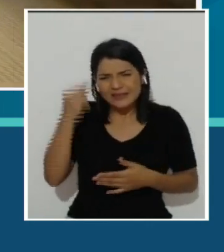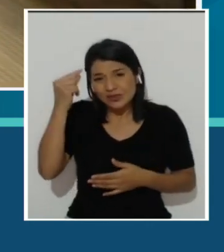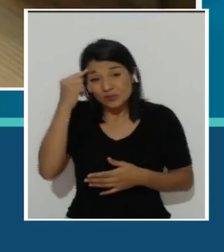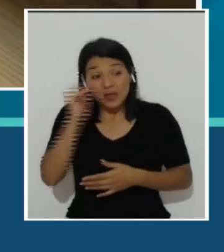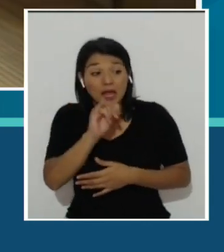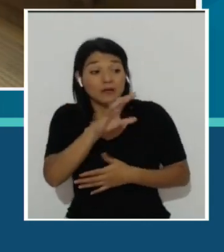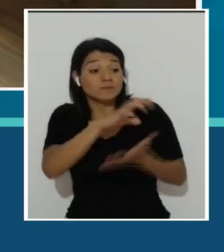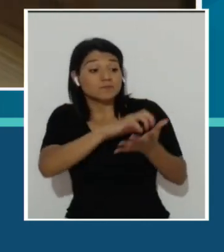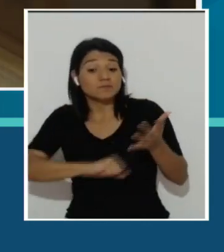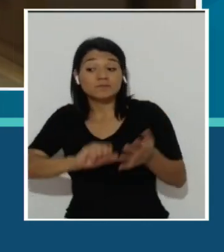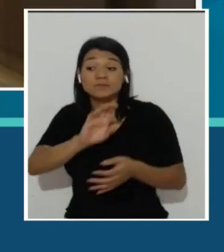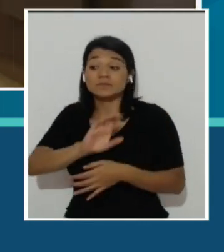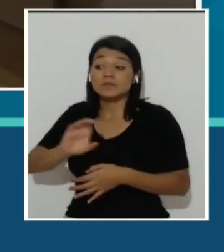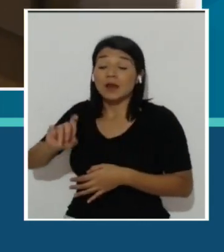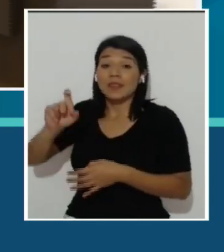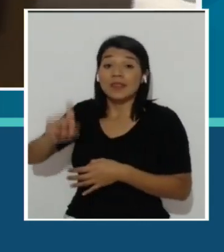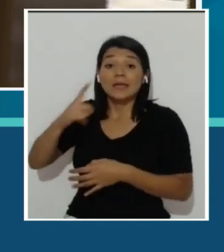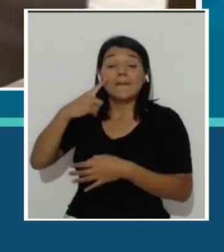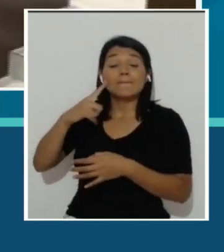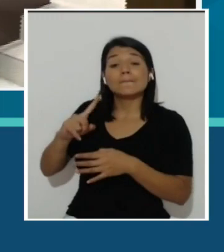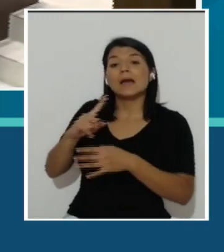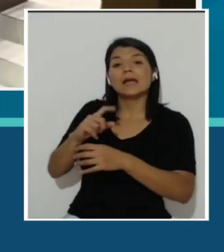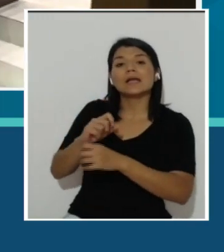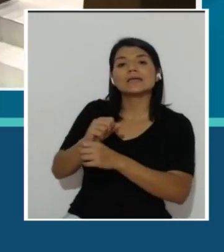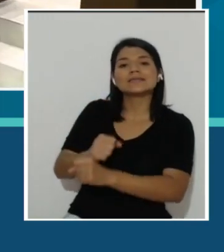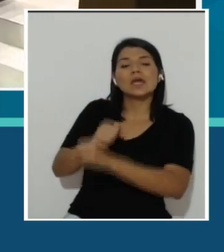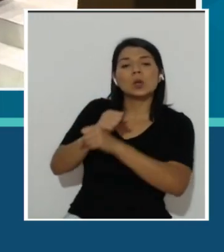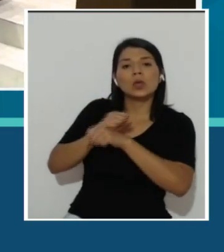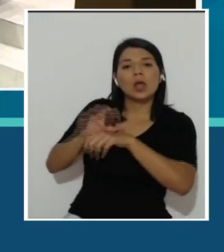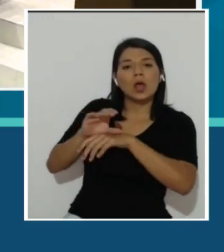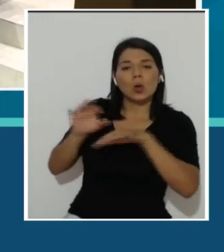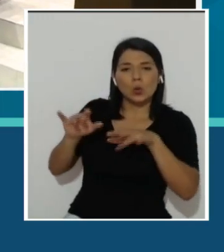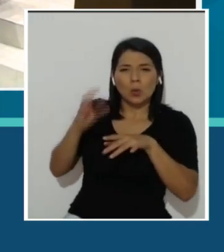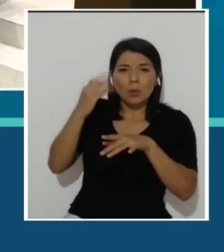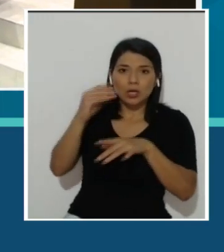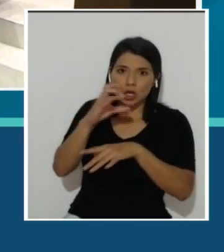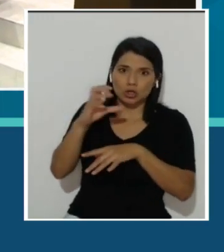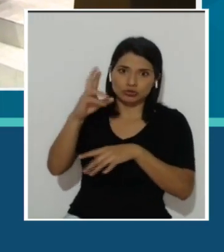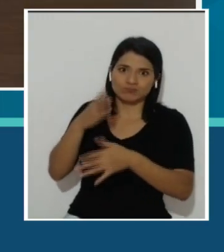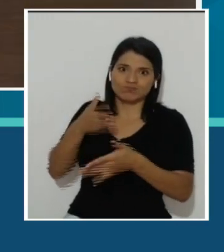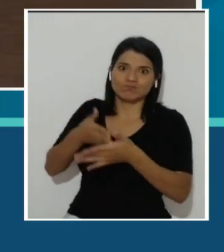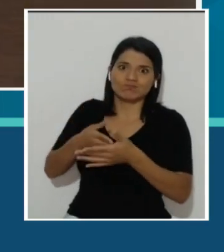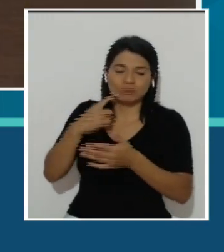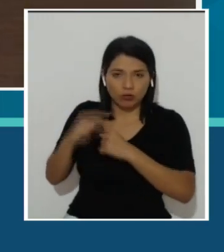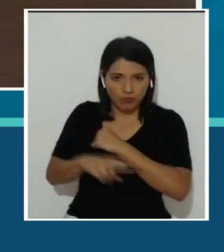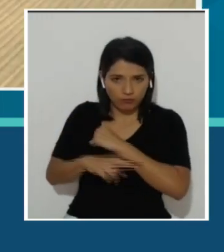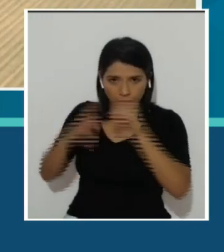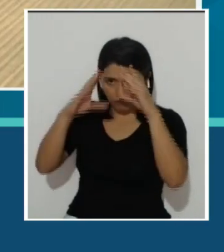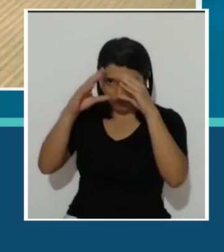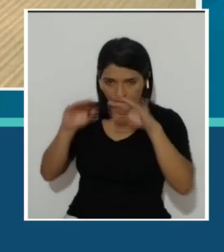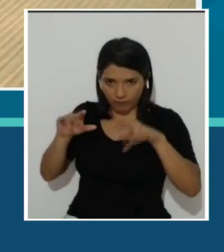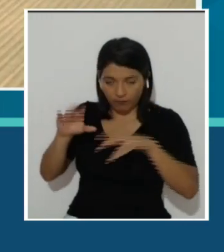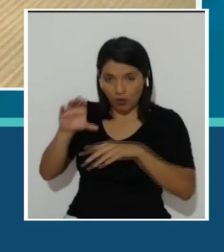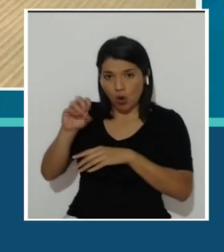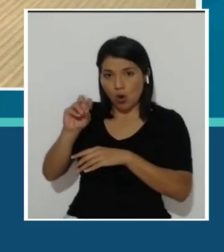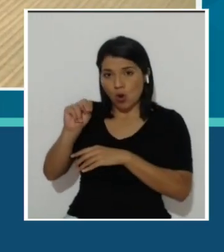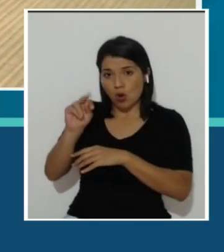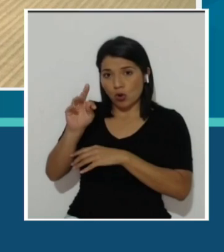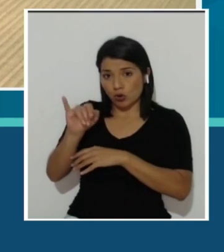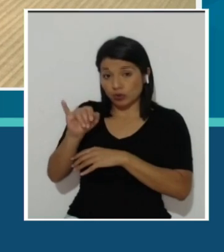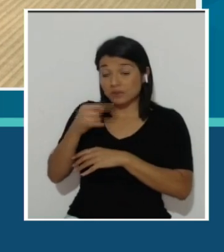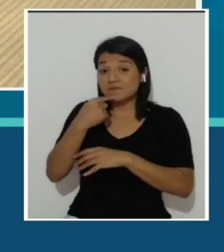de ciberseguridad luego de que Costa Rica sufriera por los hackeos de Conti. Los diputados aseguran que en su